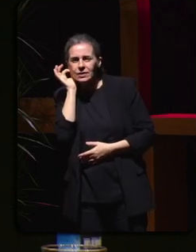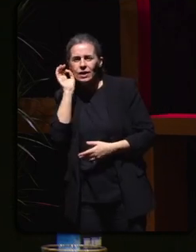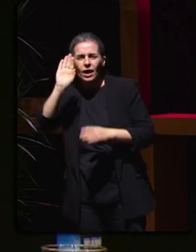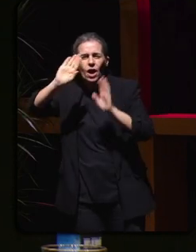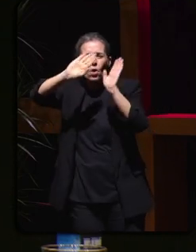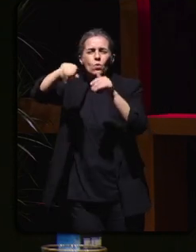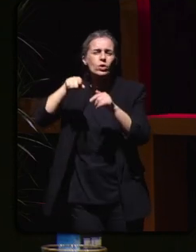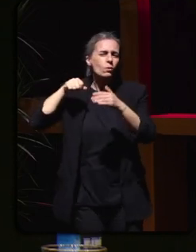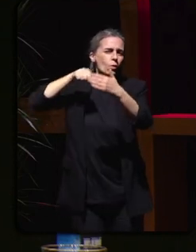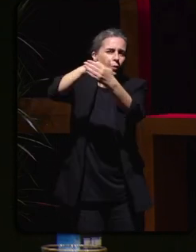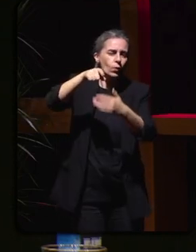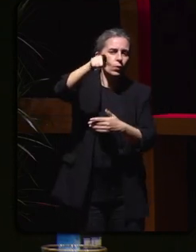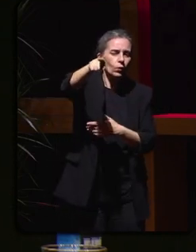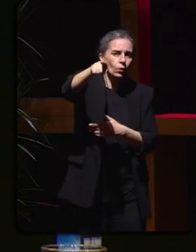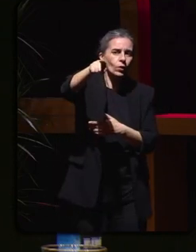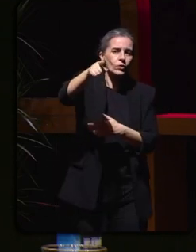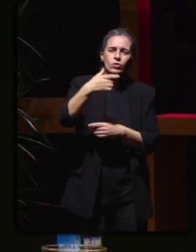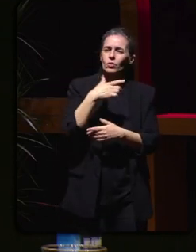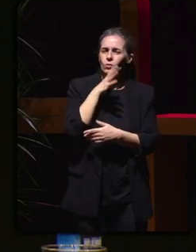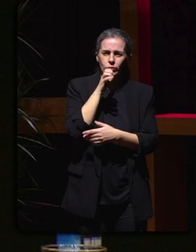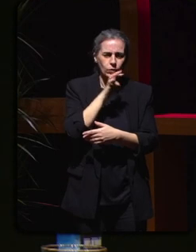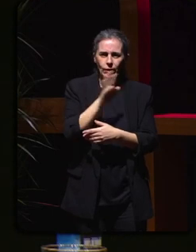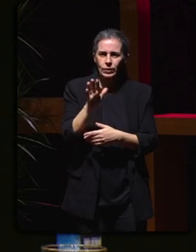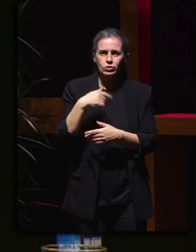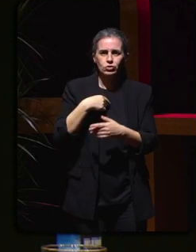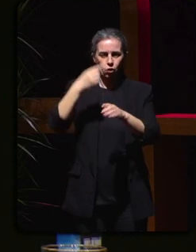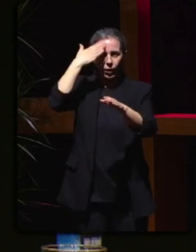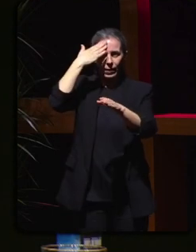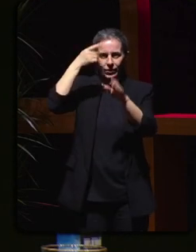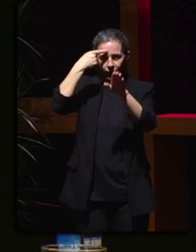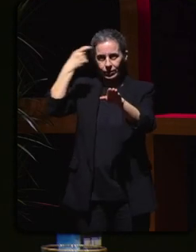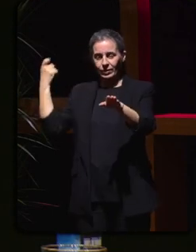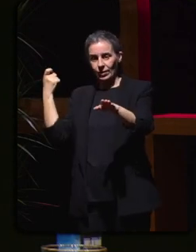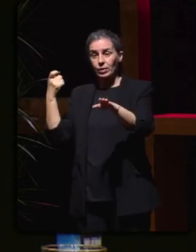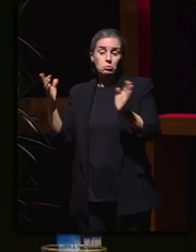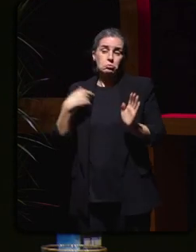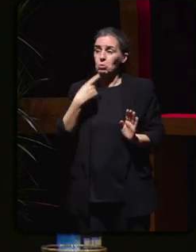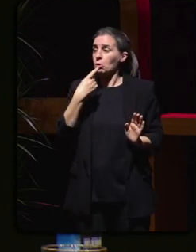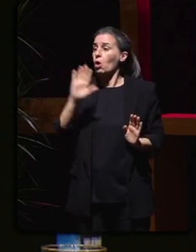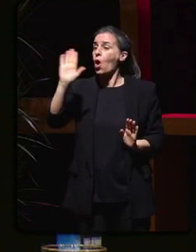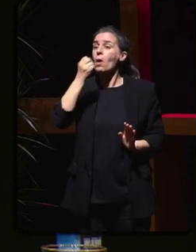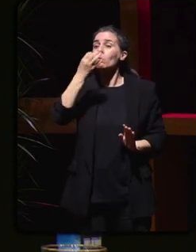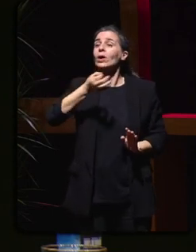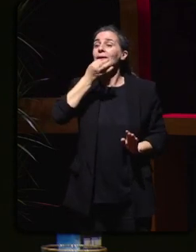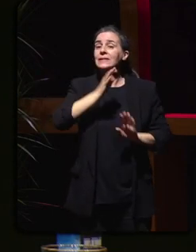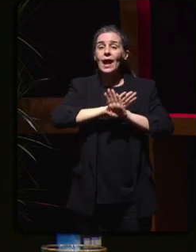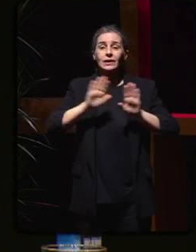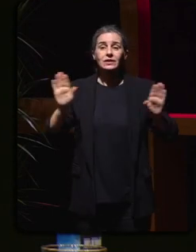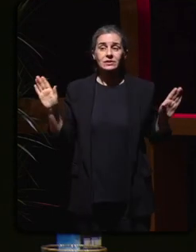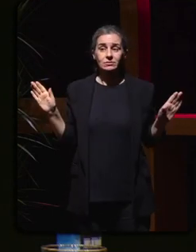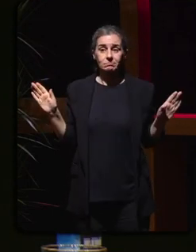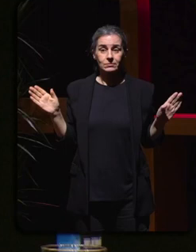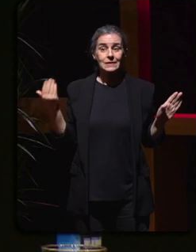fatal la estoy excluyendo en mi cabeza lo mismo así que tú dices hola buenas tardes a todo el mundo y ya está incluyendo